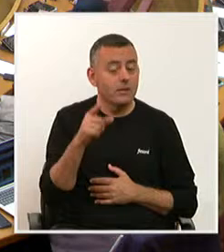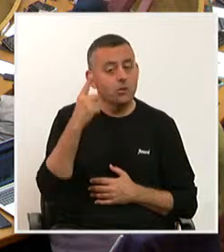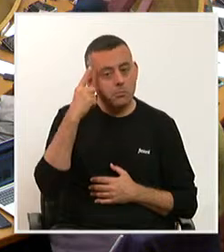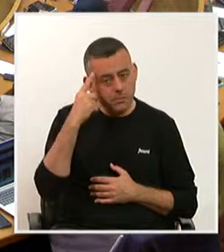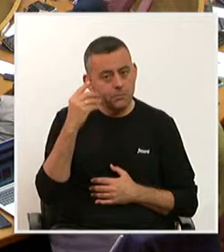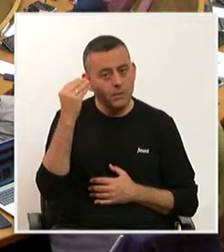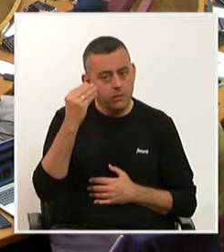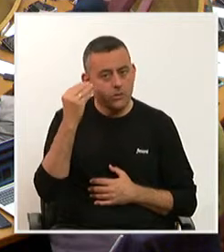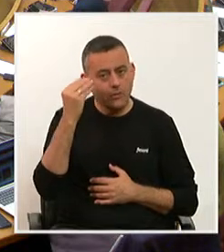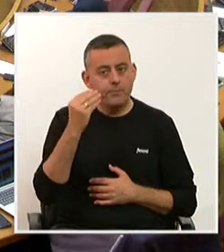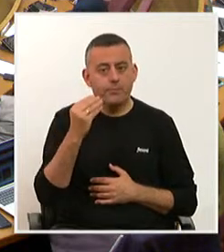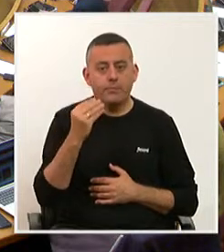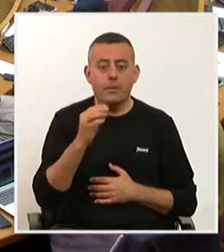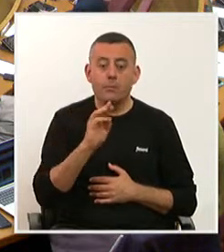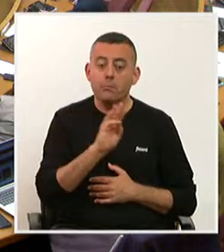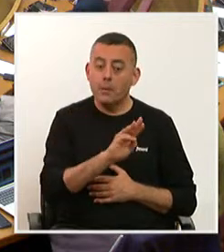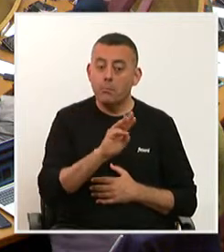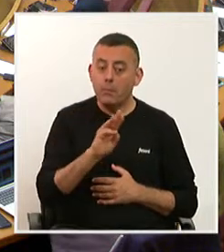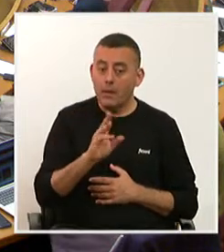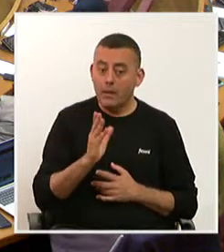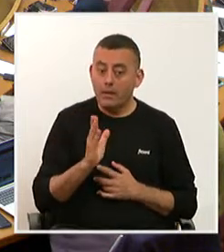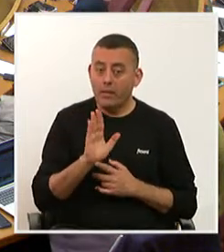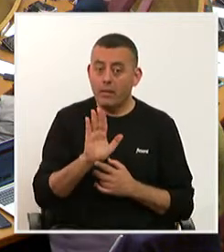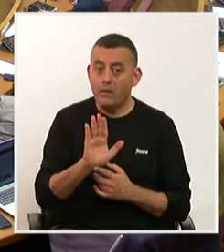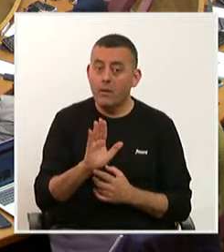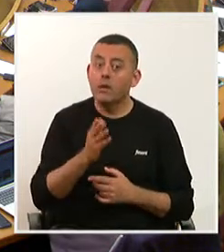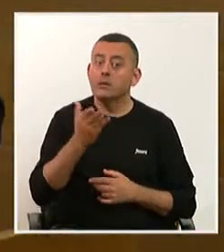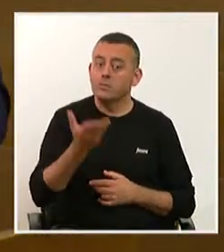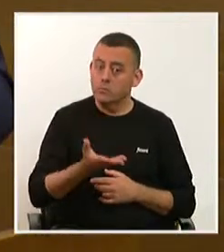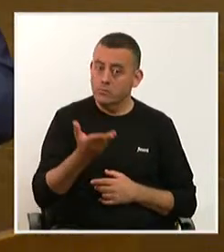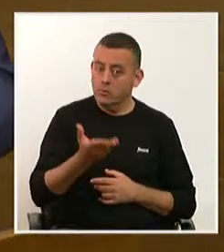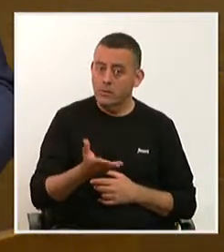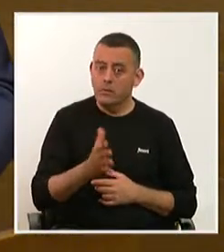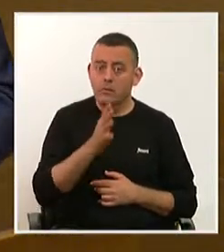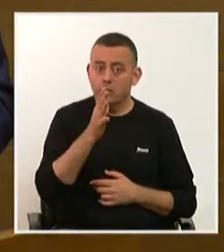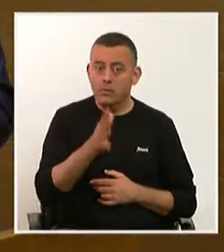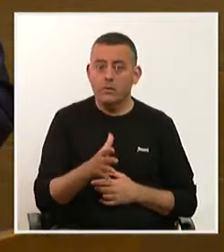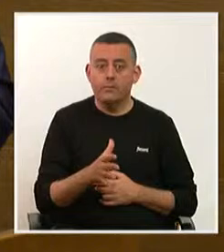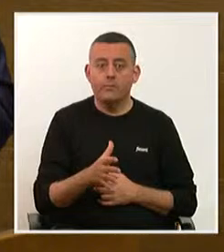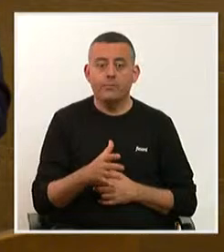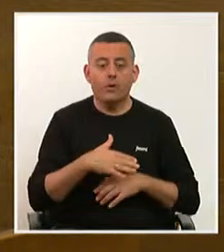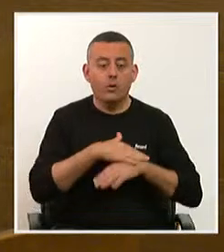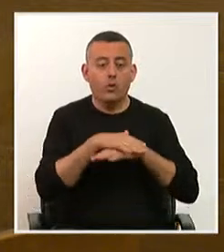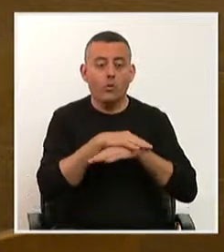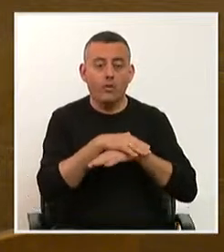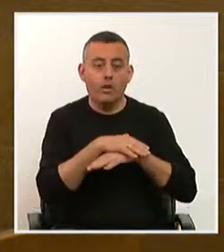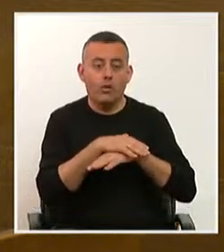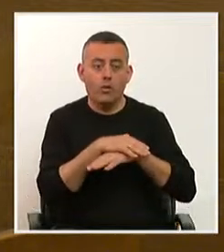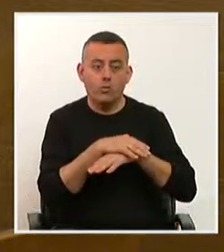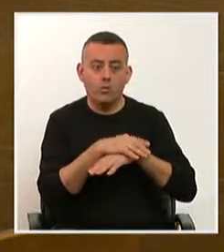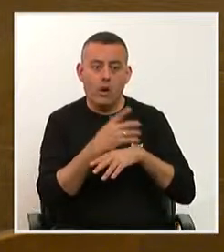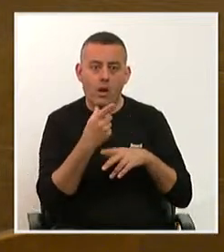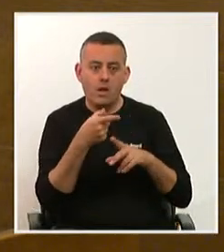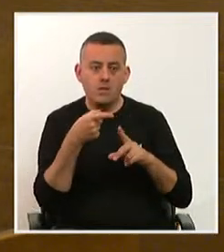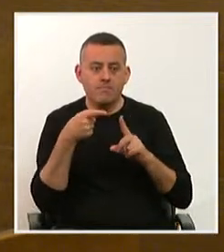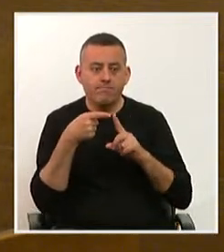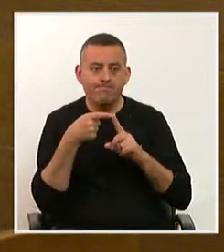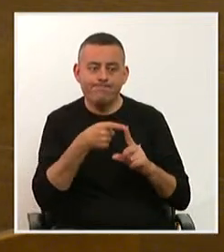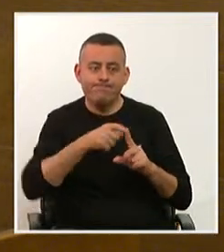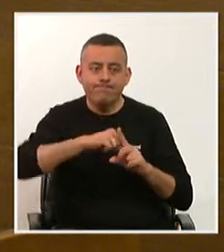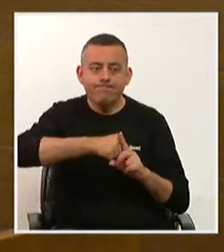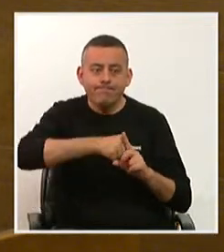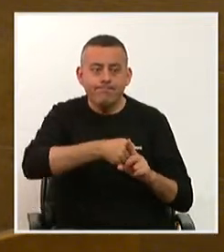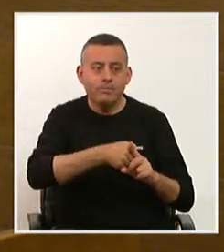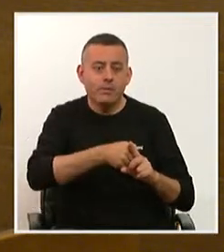Elo popular sí que es importante Porque detrás de un gobierno chantajeado y un gobierno que hay que ha claudicado no